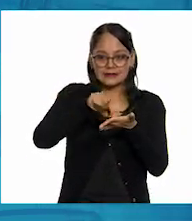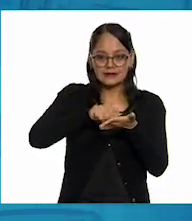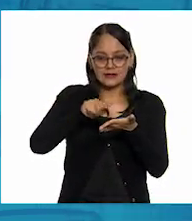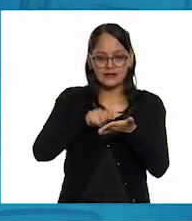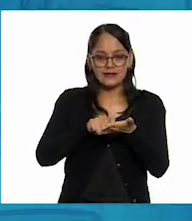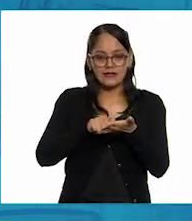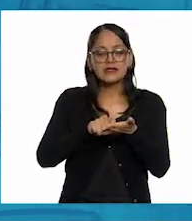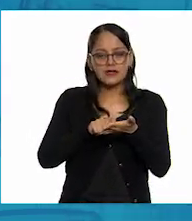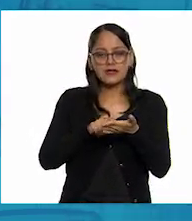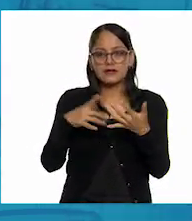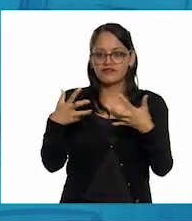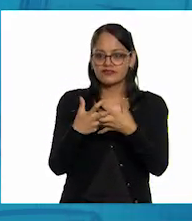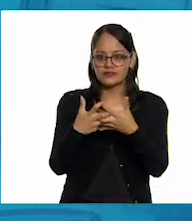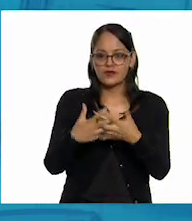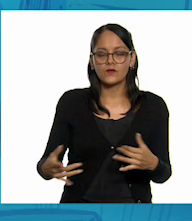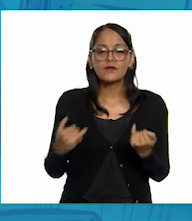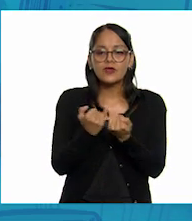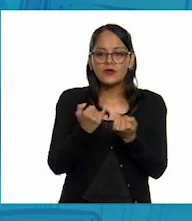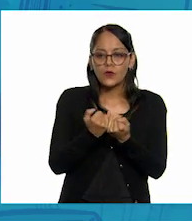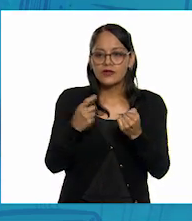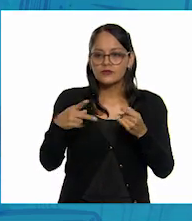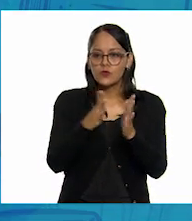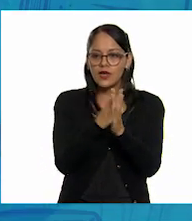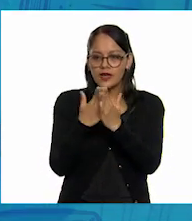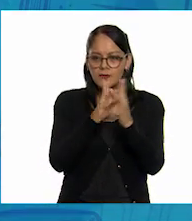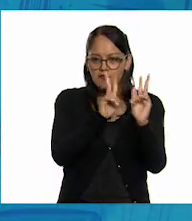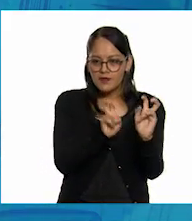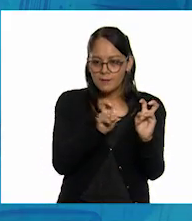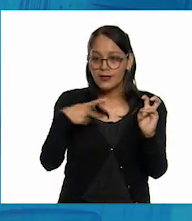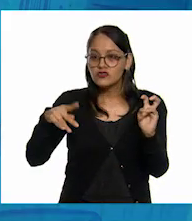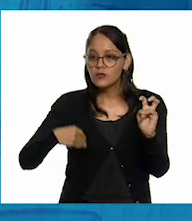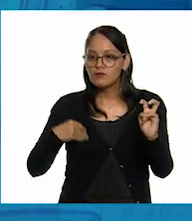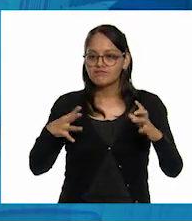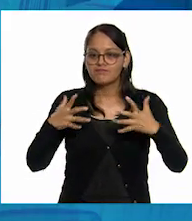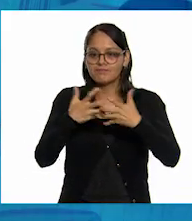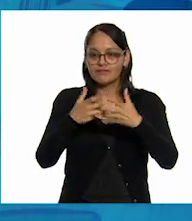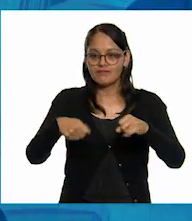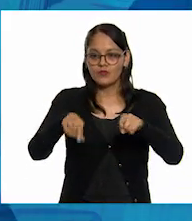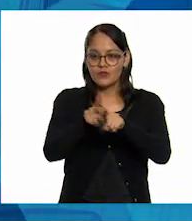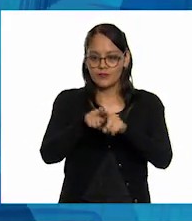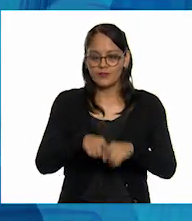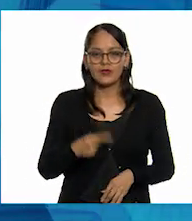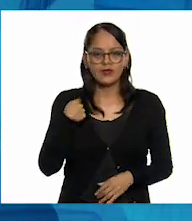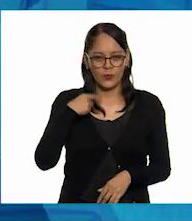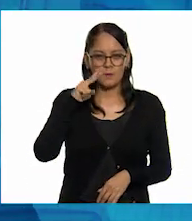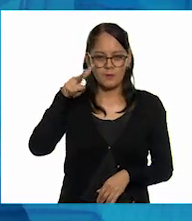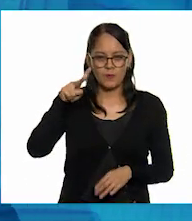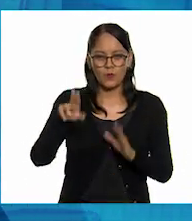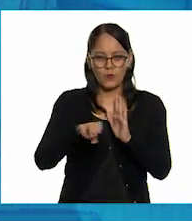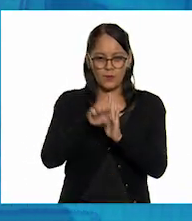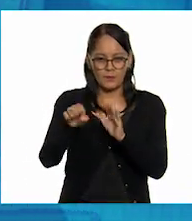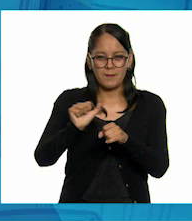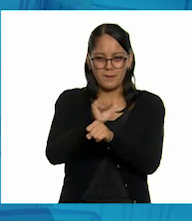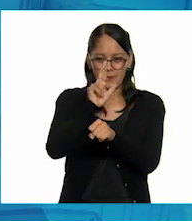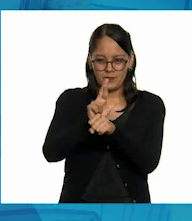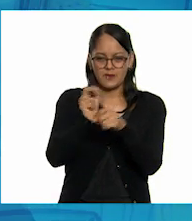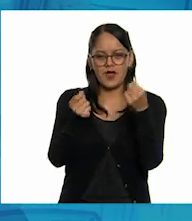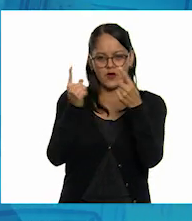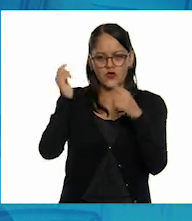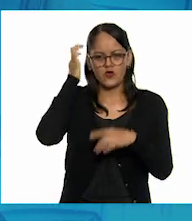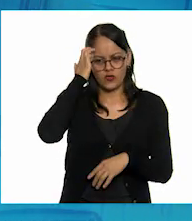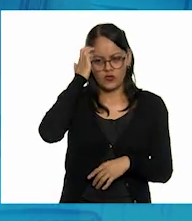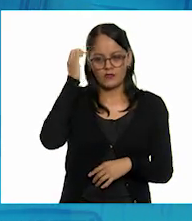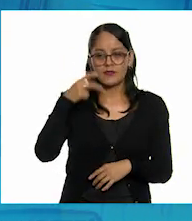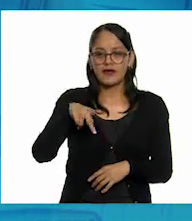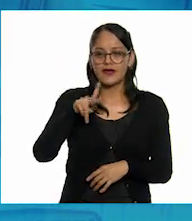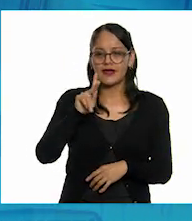que tratan en su literatura, ¿no? Por ejemplo, eso es algo que yo noté con escritores que, ya les comenté, en